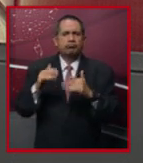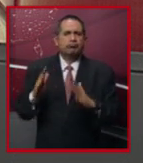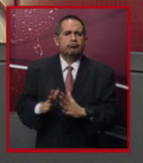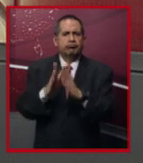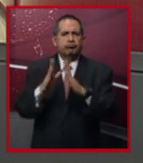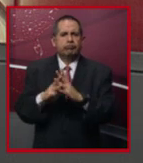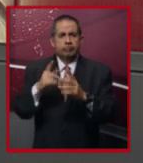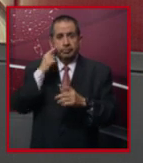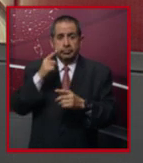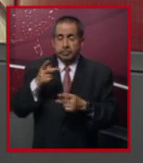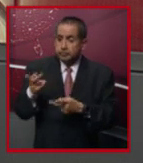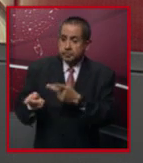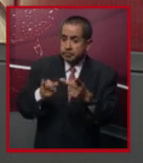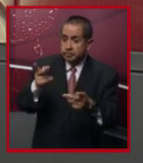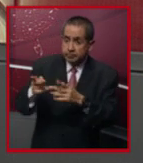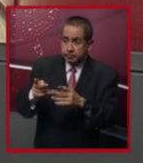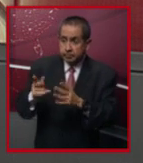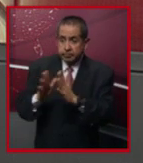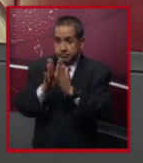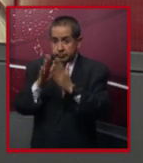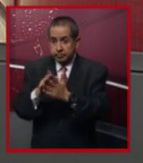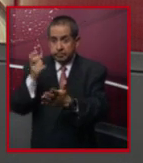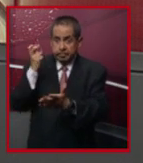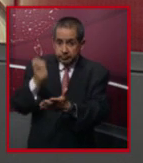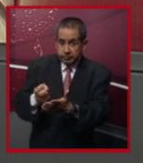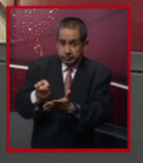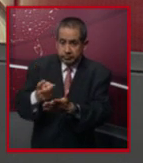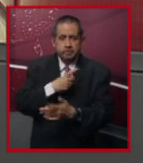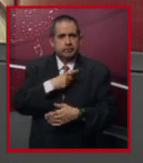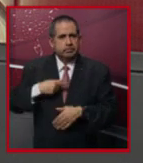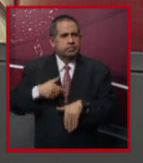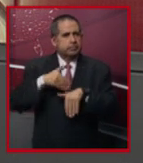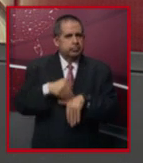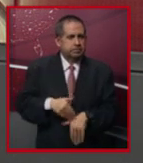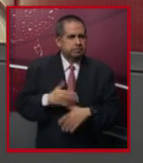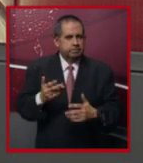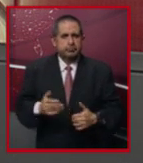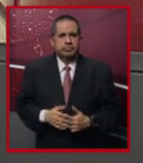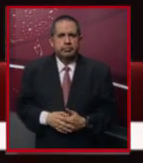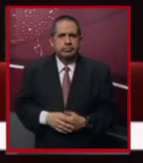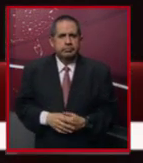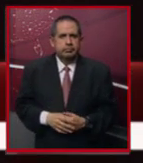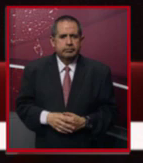ciudadana para que la consulta popular sea de carácter vinculatorio.